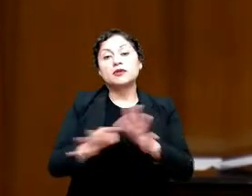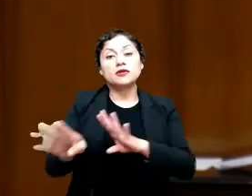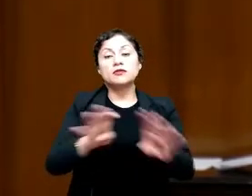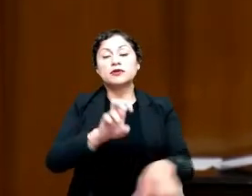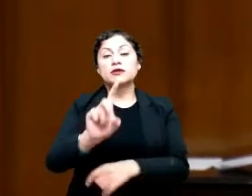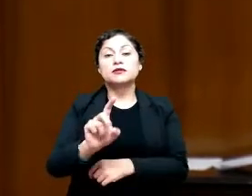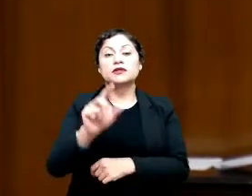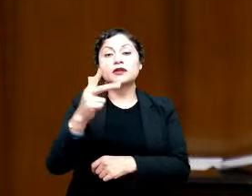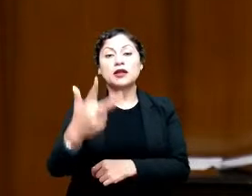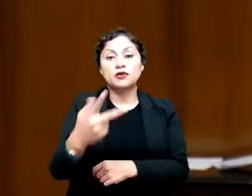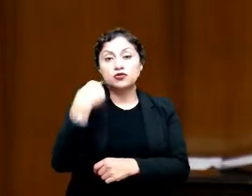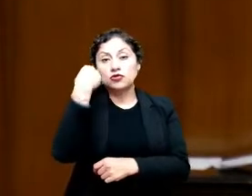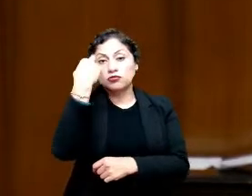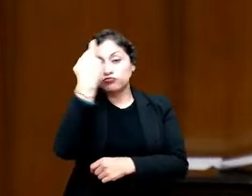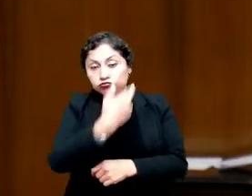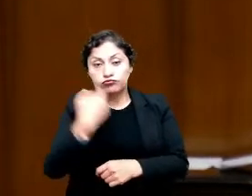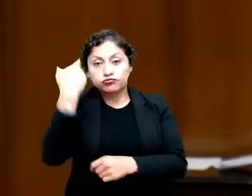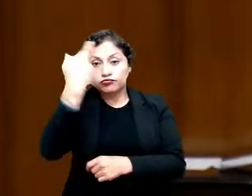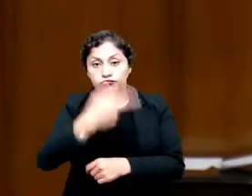74.938 y retención más de